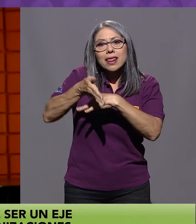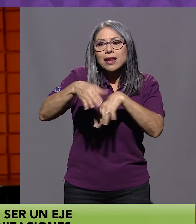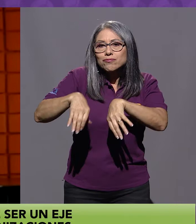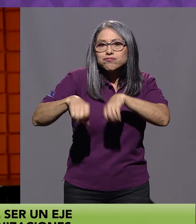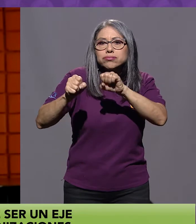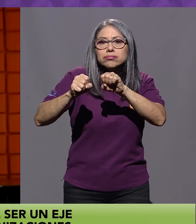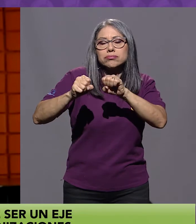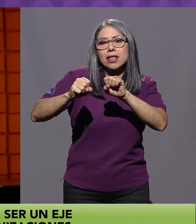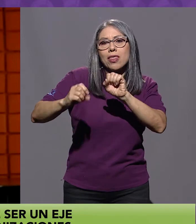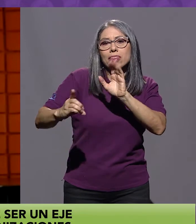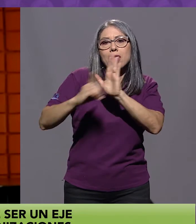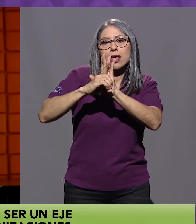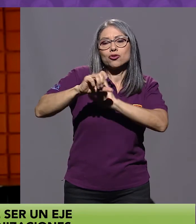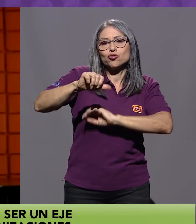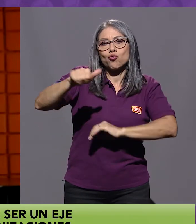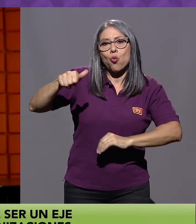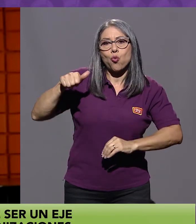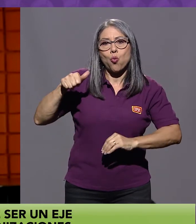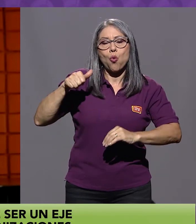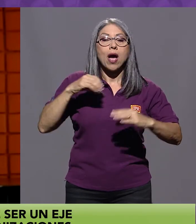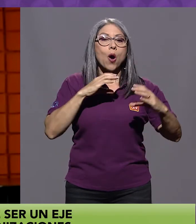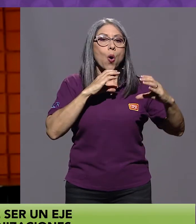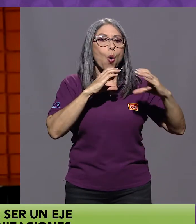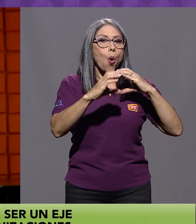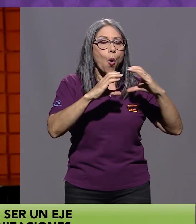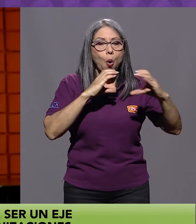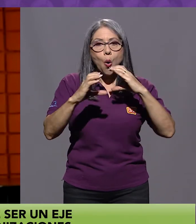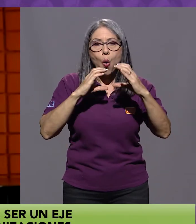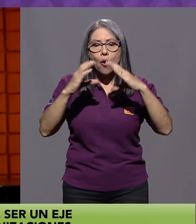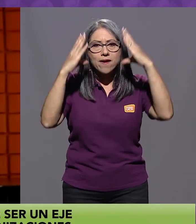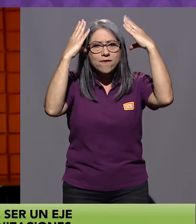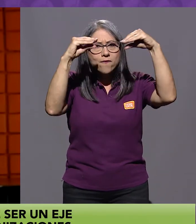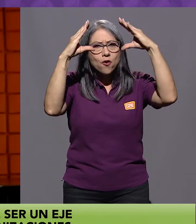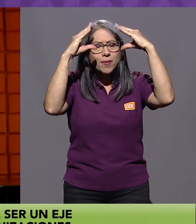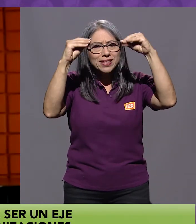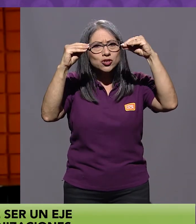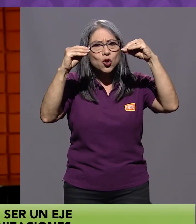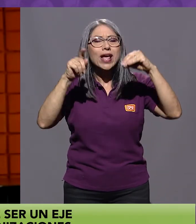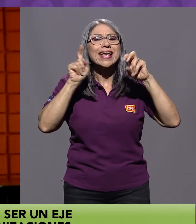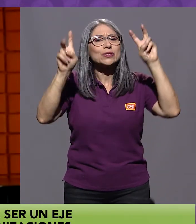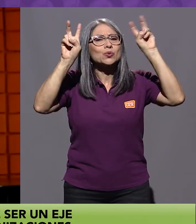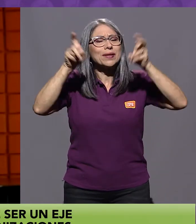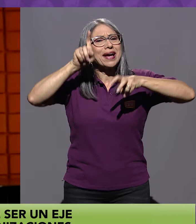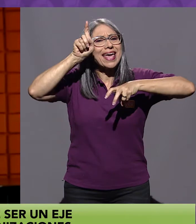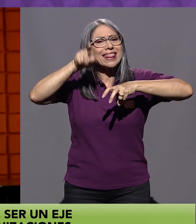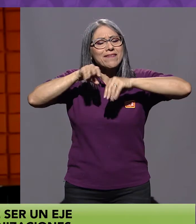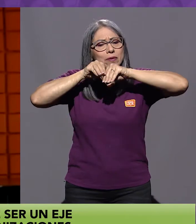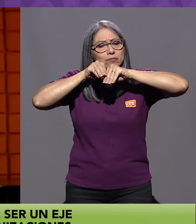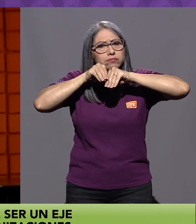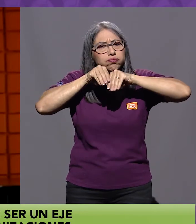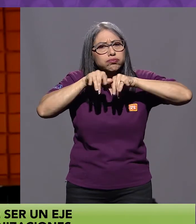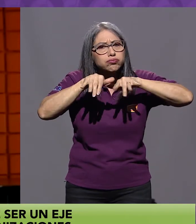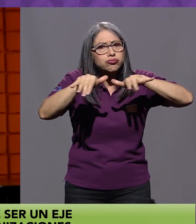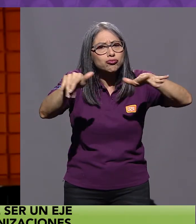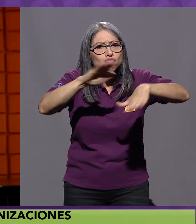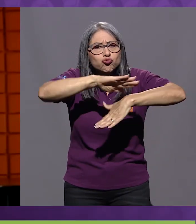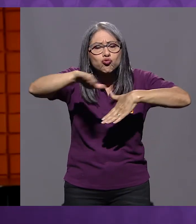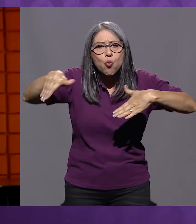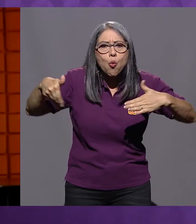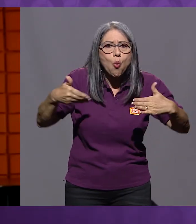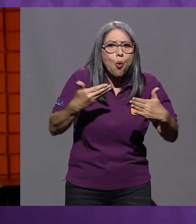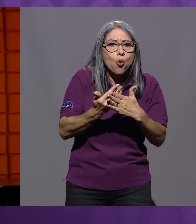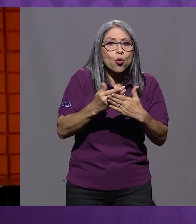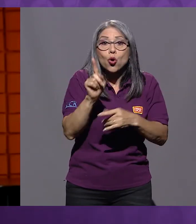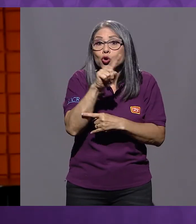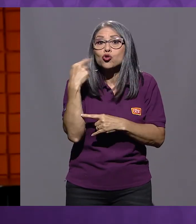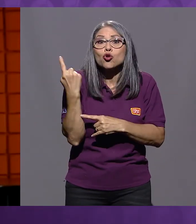ahí que la comunicación y la información es un eje además transversal, no solo como puerta de